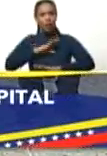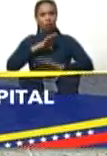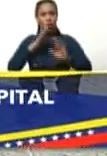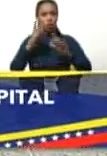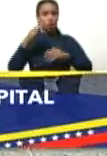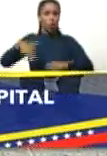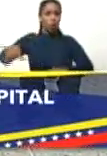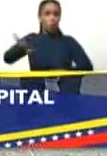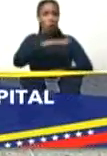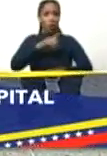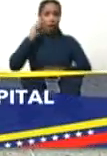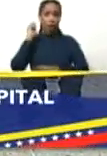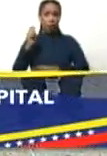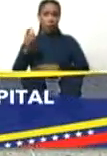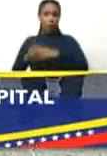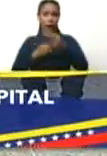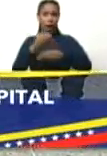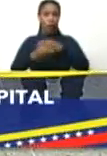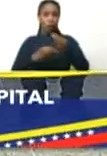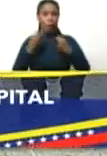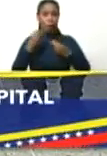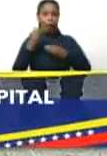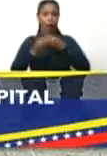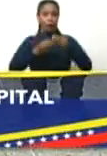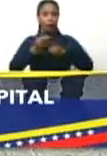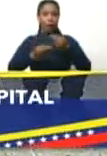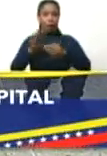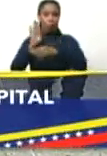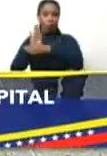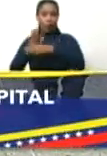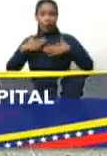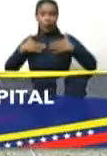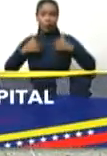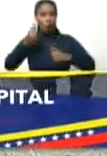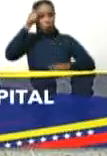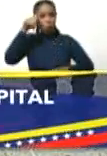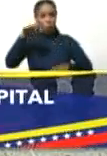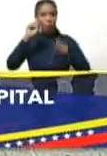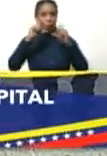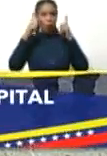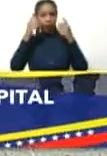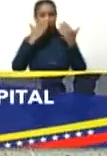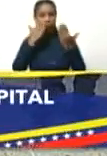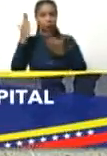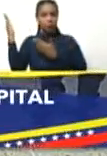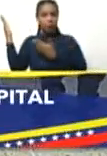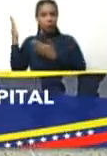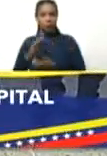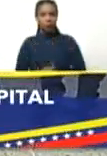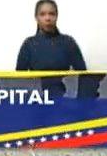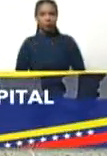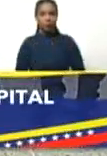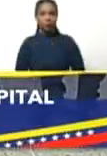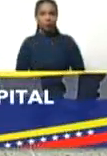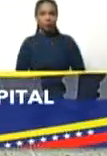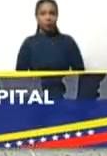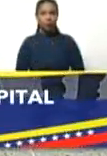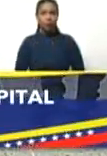toda esta inversión tan grande que usted ha hecho para garantizar la salud del pueblo guaireño. Adelante, doctor Bolívar. Muy buenas